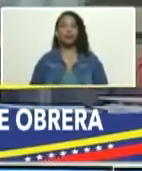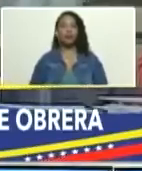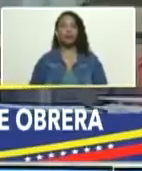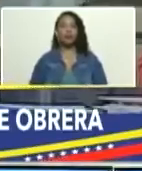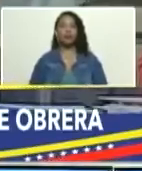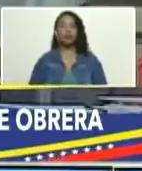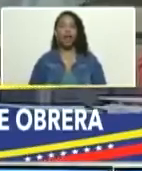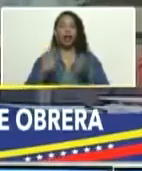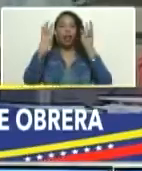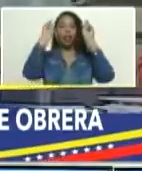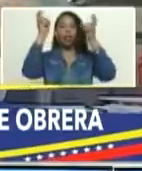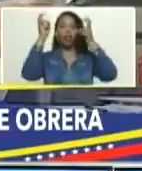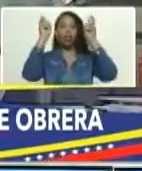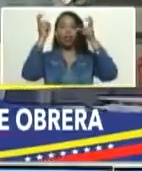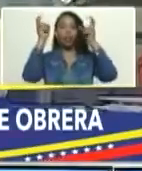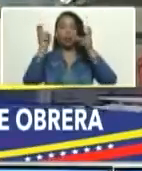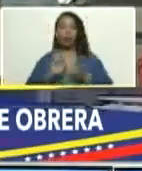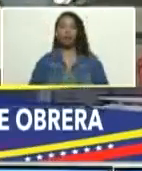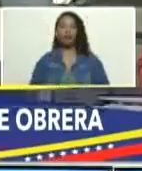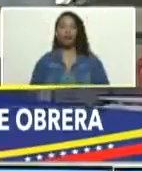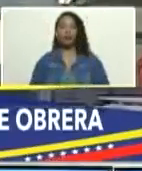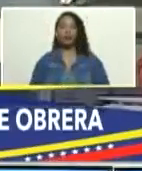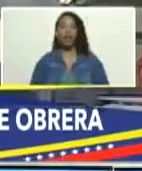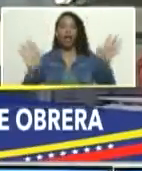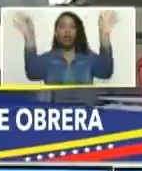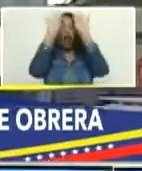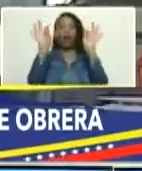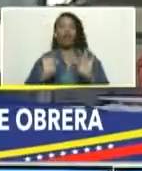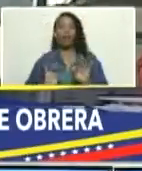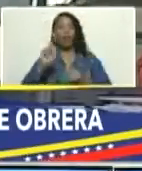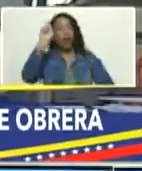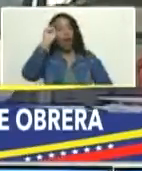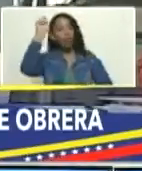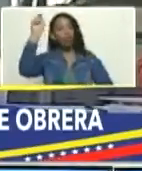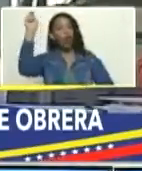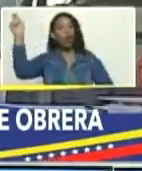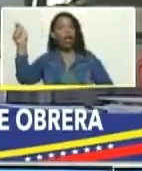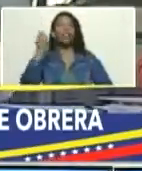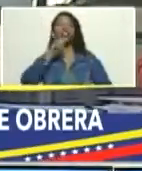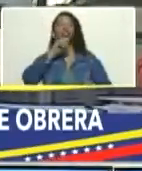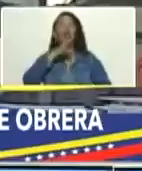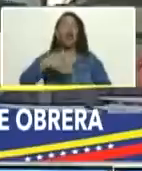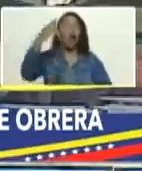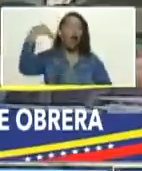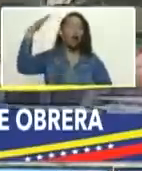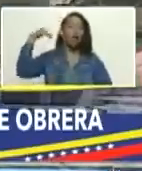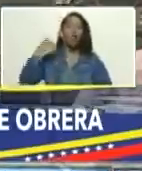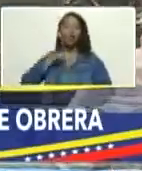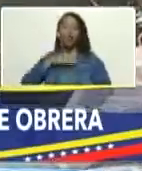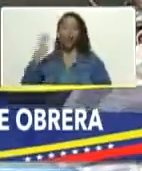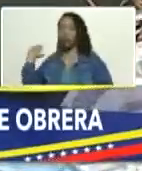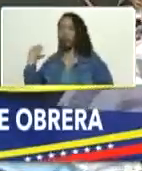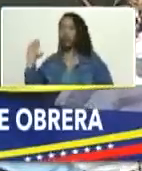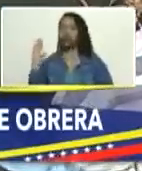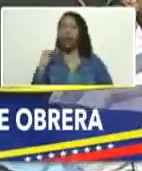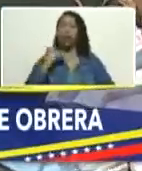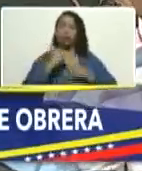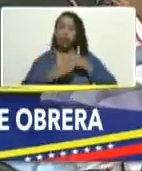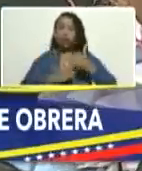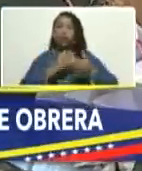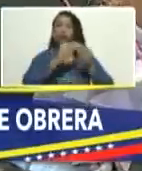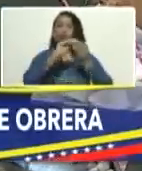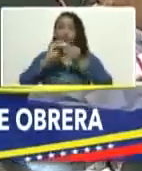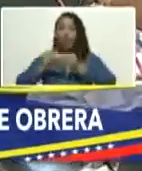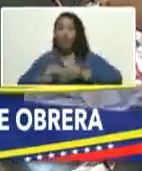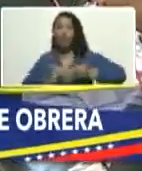en el marco de las formulaciones teóricas e históricas que hemos venido haciendo.